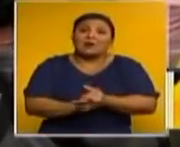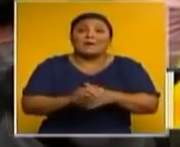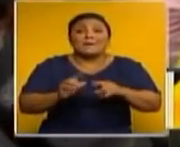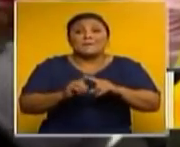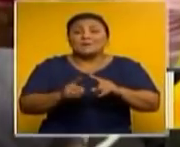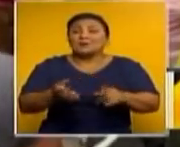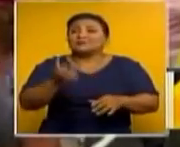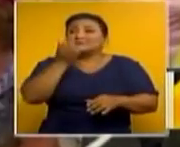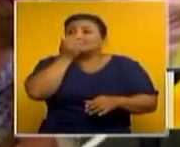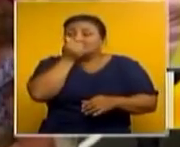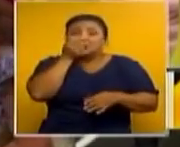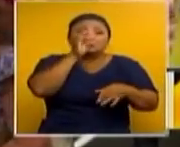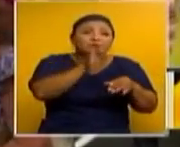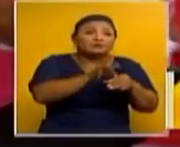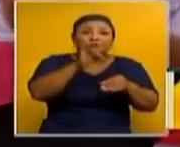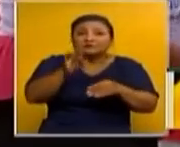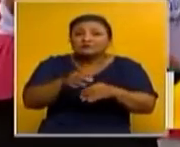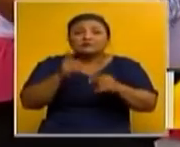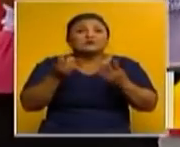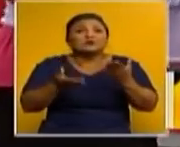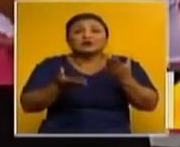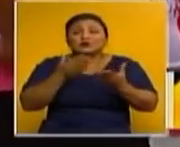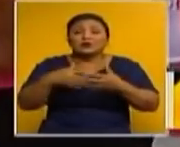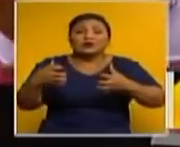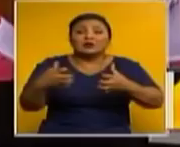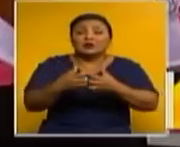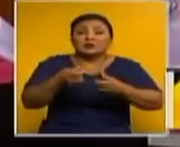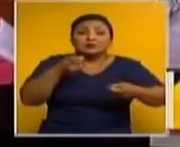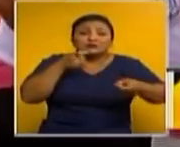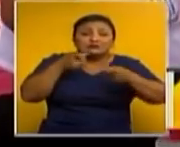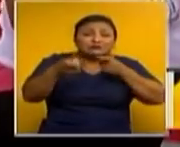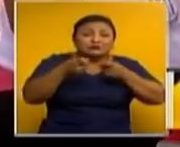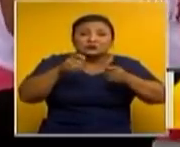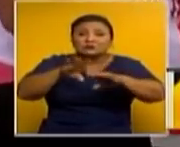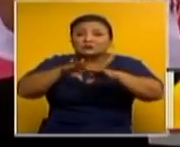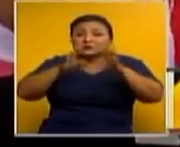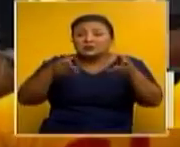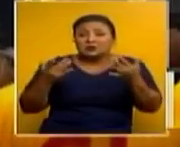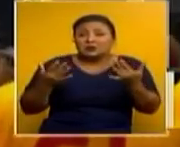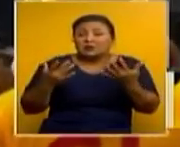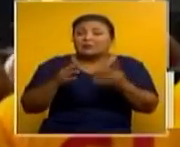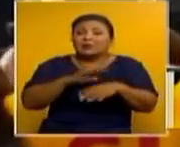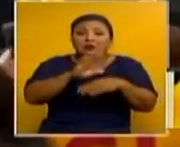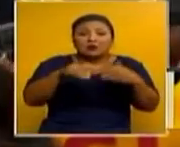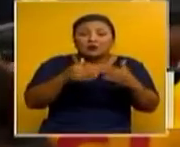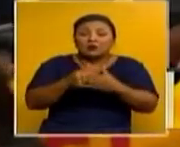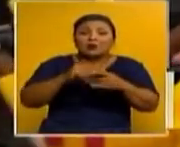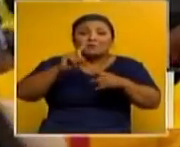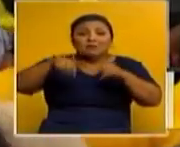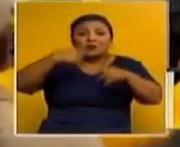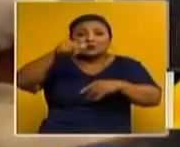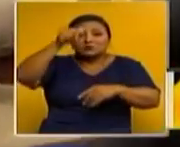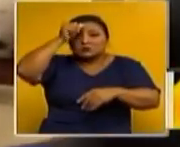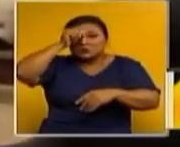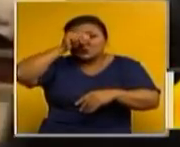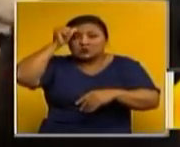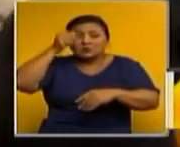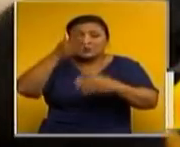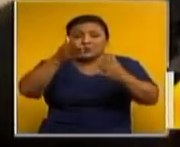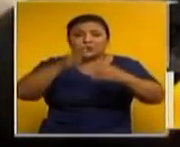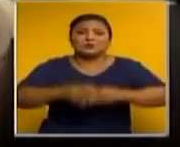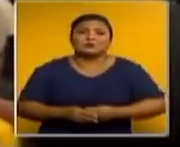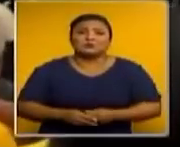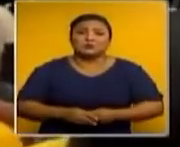silencio electoral, en el que estructurarán sus equipos de control en cada mesa a la espera de la jornada del próximo domingo. Cristian